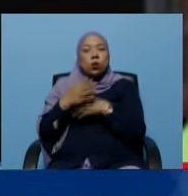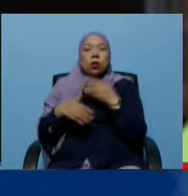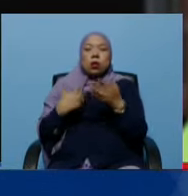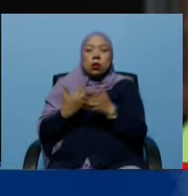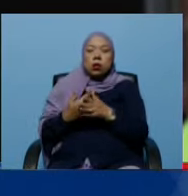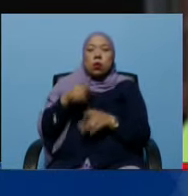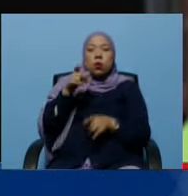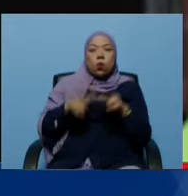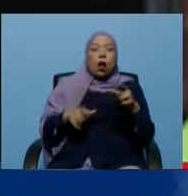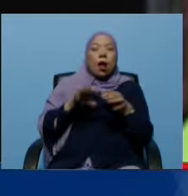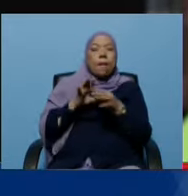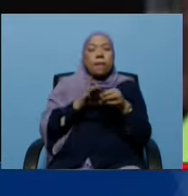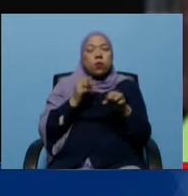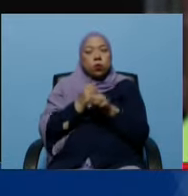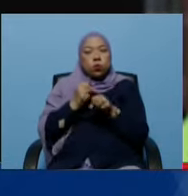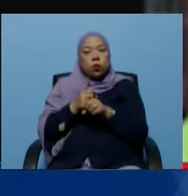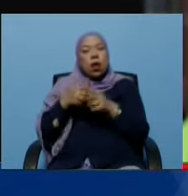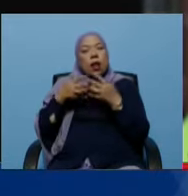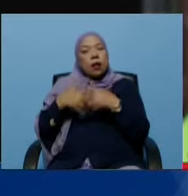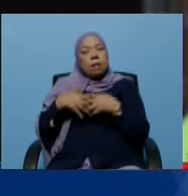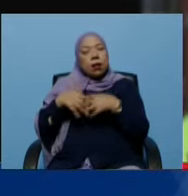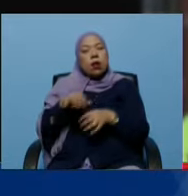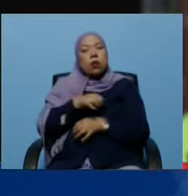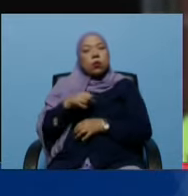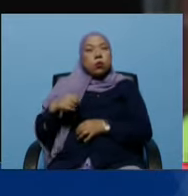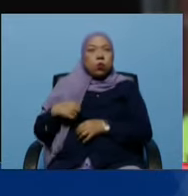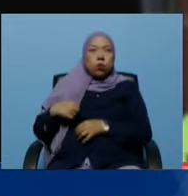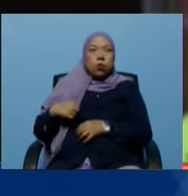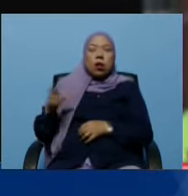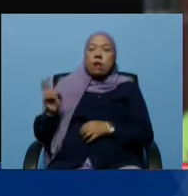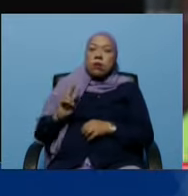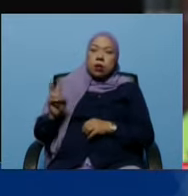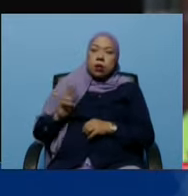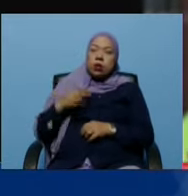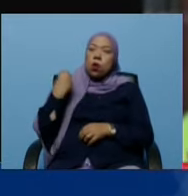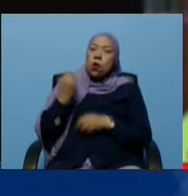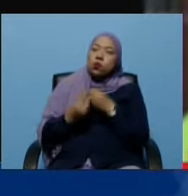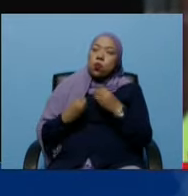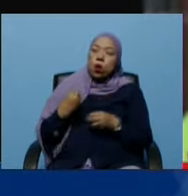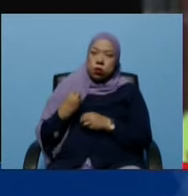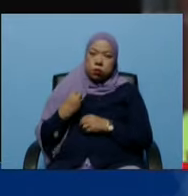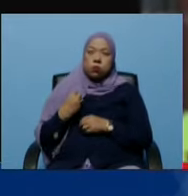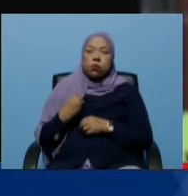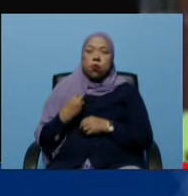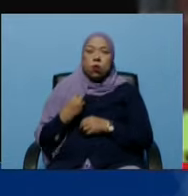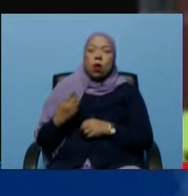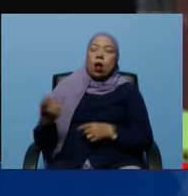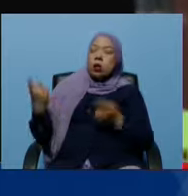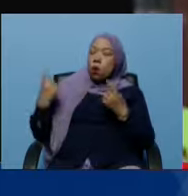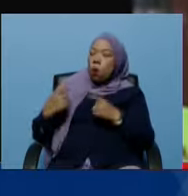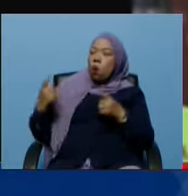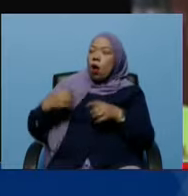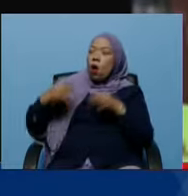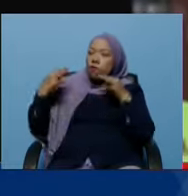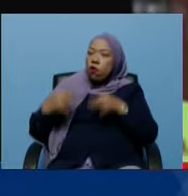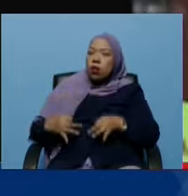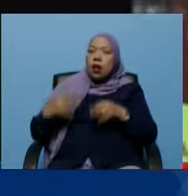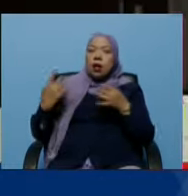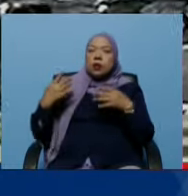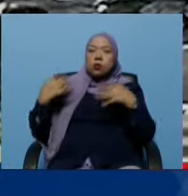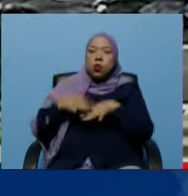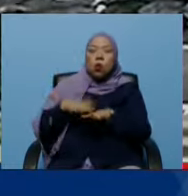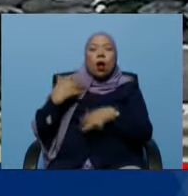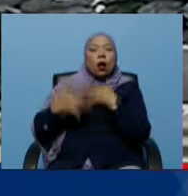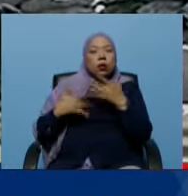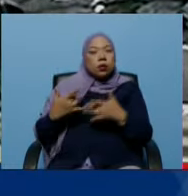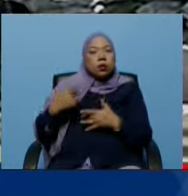con las alianzas de la industria privada que cree en nuestro país, que cree en la fortaleza de lo que siempre nos han inculcado